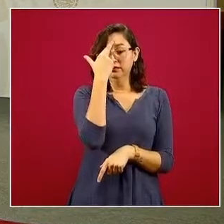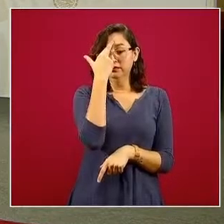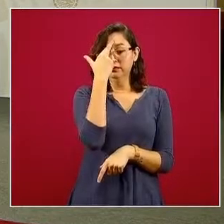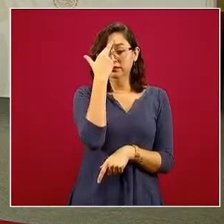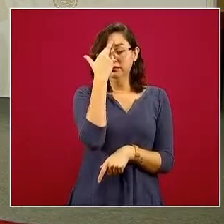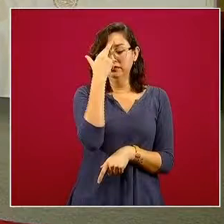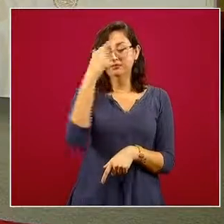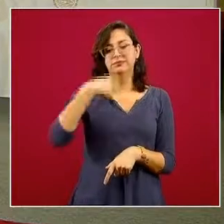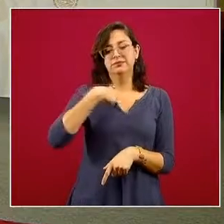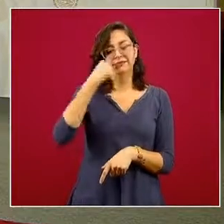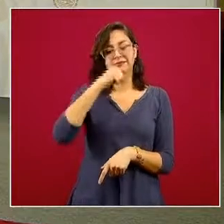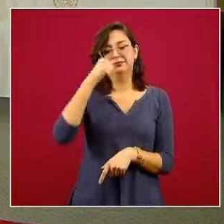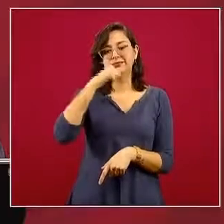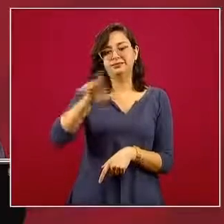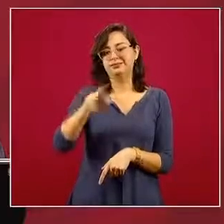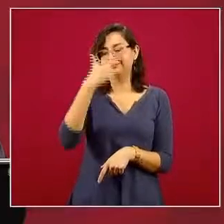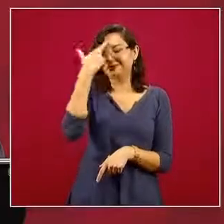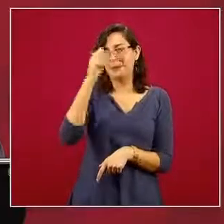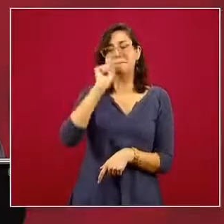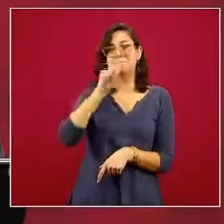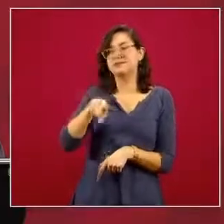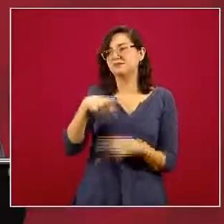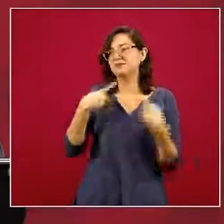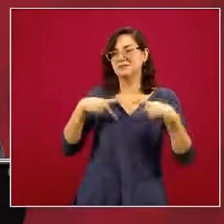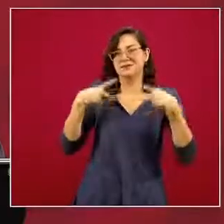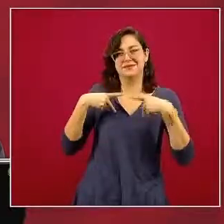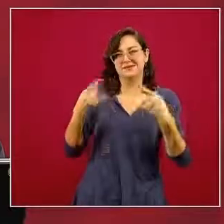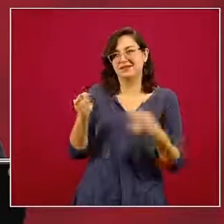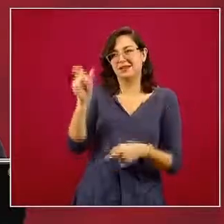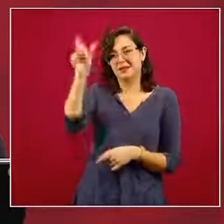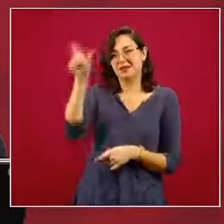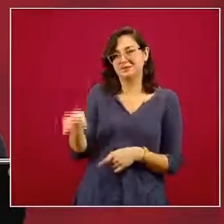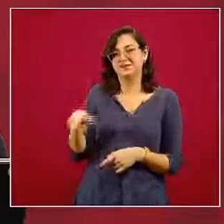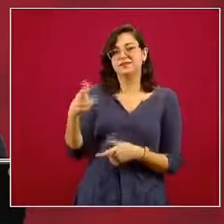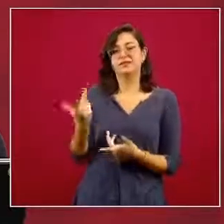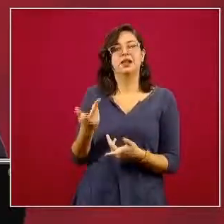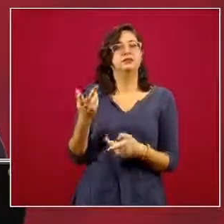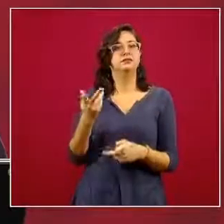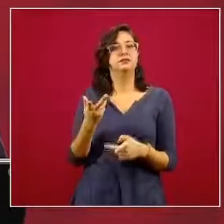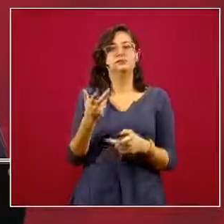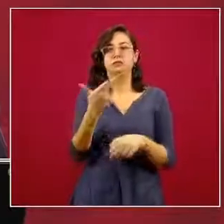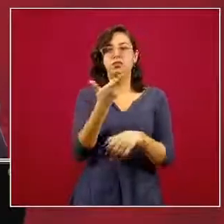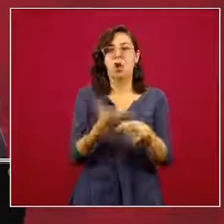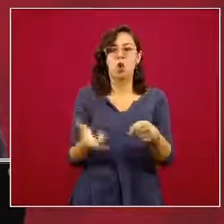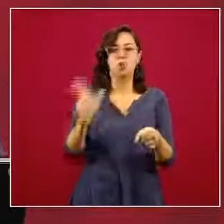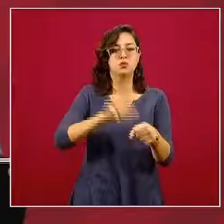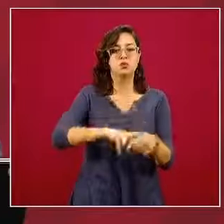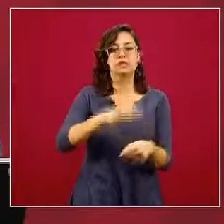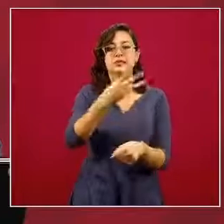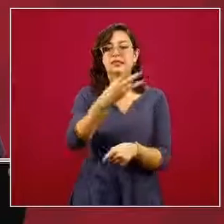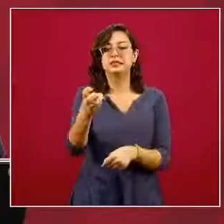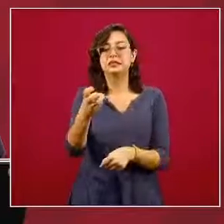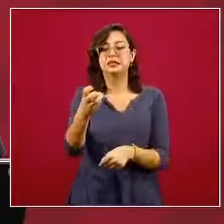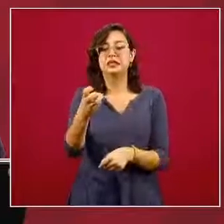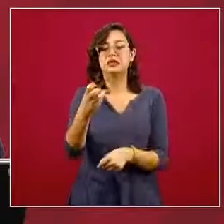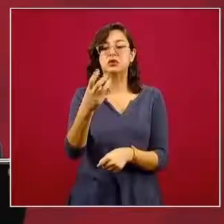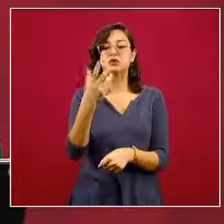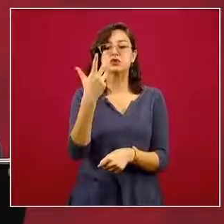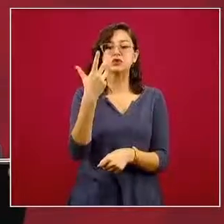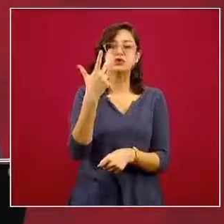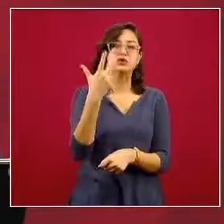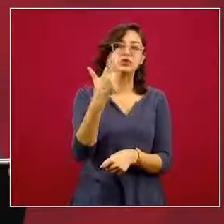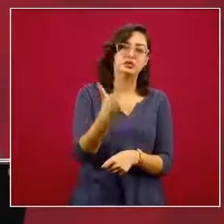siempre que digo esto me acuerdo de un personaje, como aquella vez que quedaron abandonados, 307, en realidad son más, son